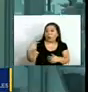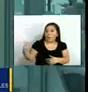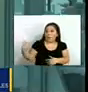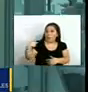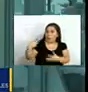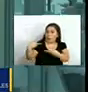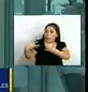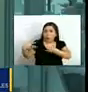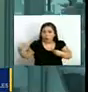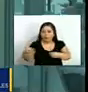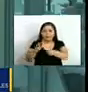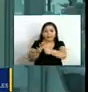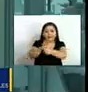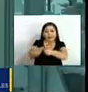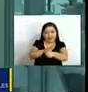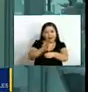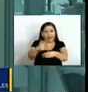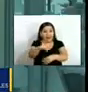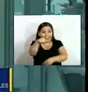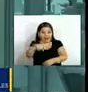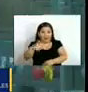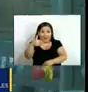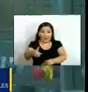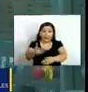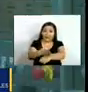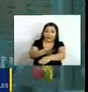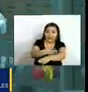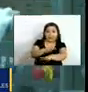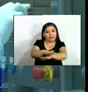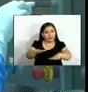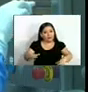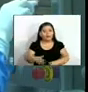contra el COVID-19 antes de fin de año.